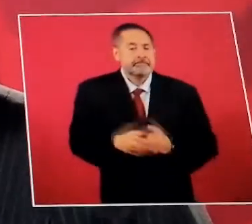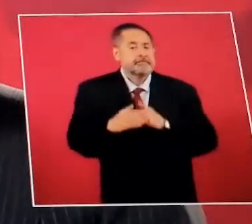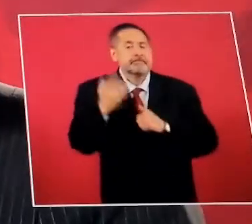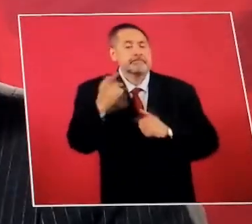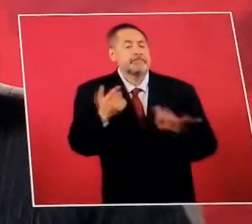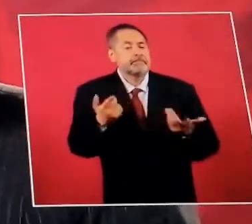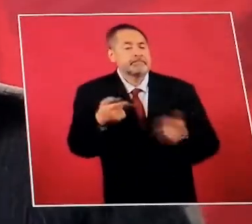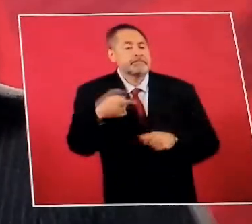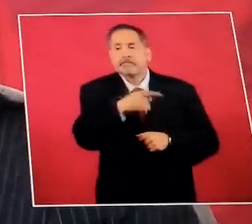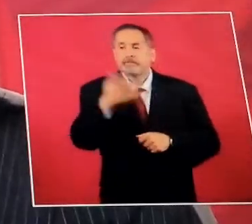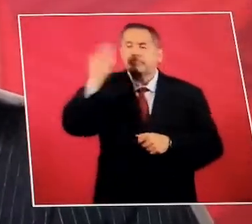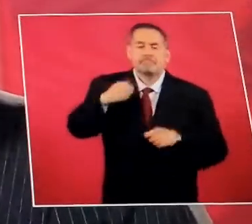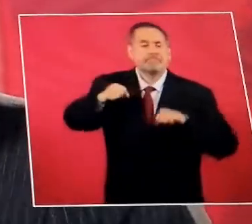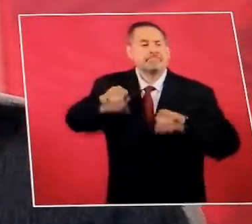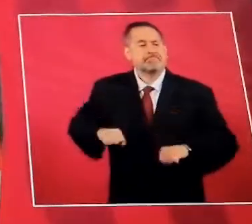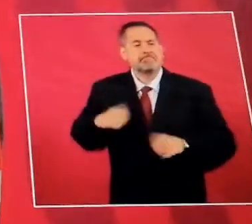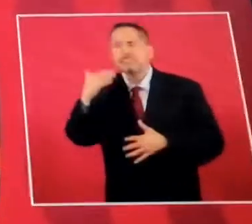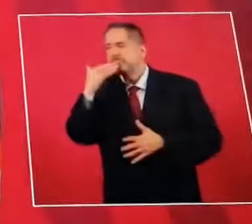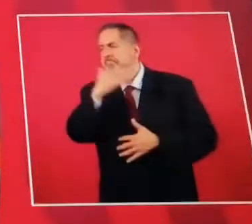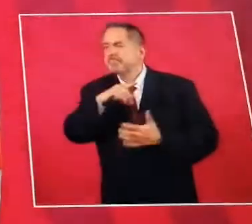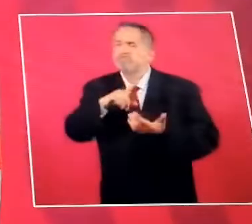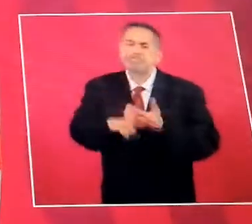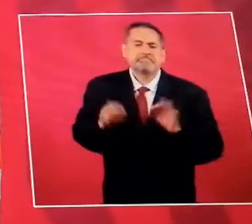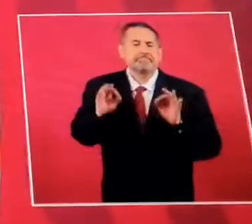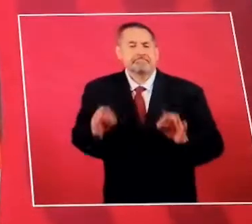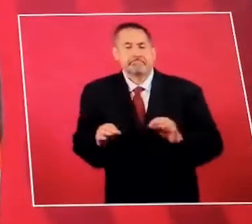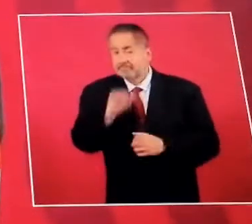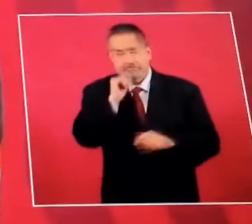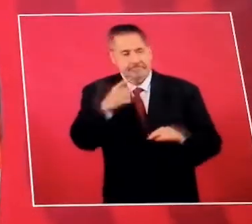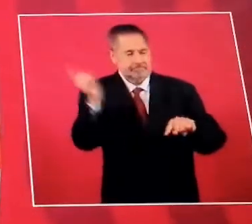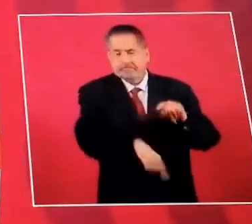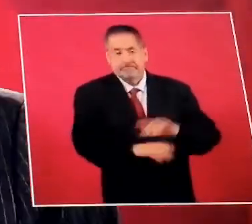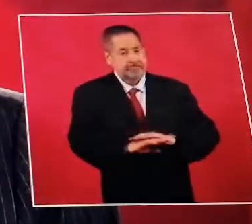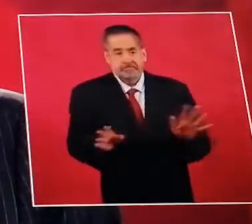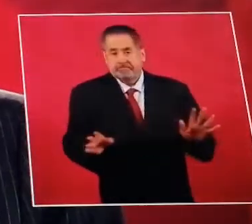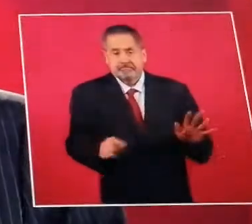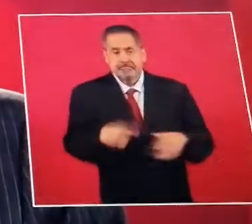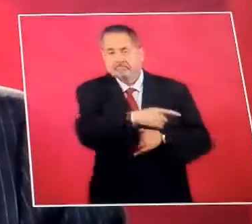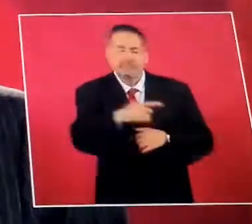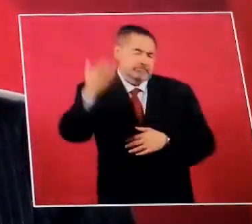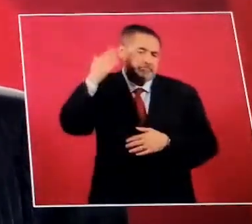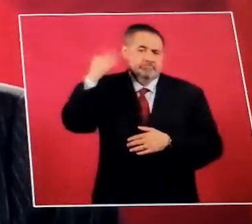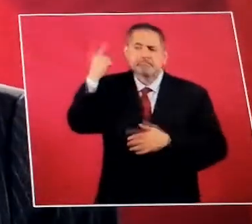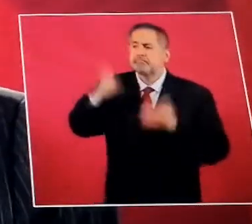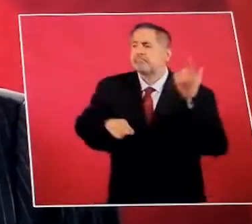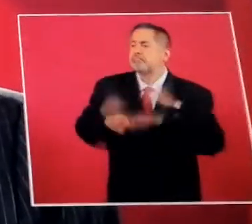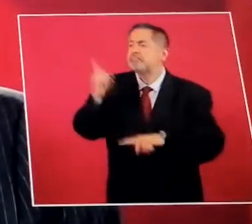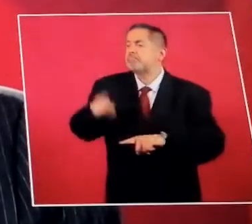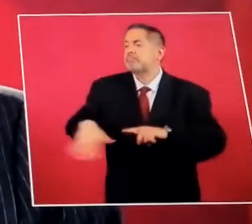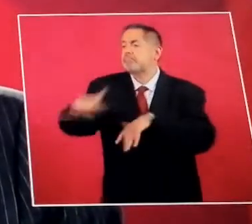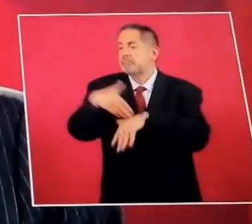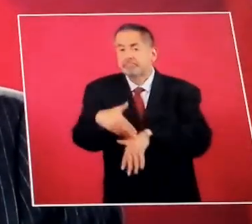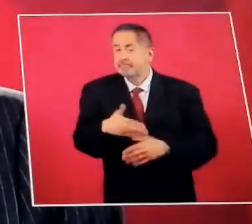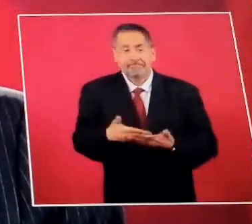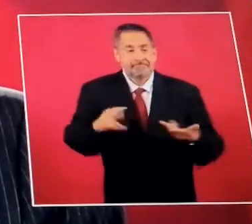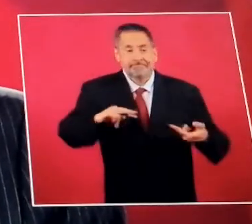porque ya no tienen los privilegios que tenían antes, ya no mandan, ahora manda el pueblo,